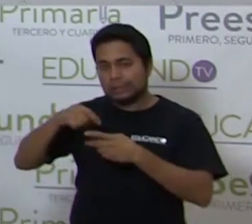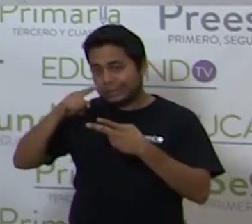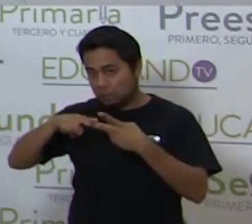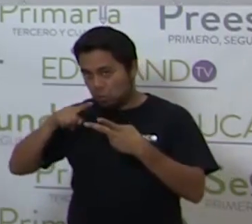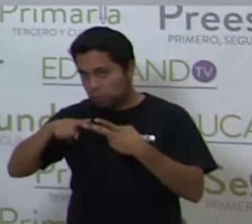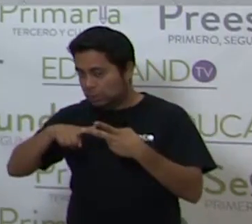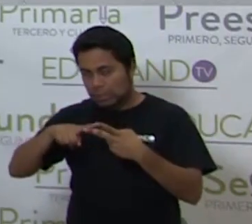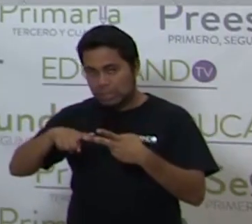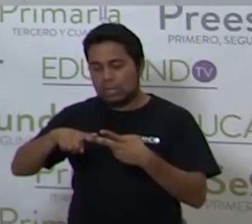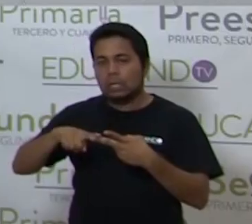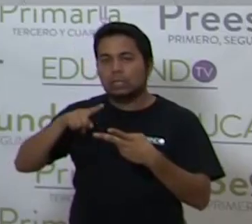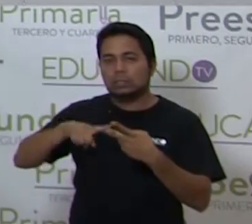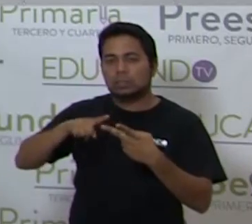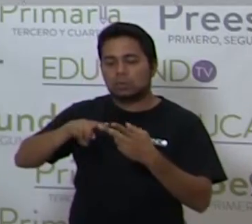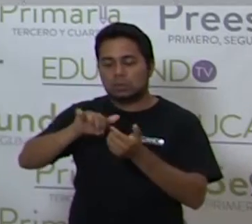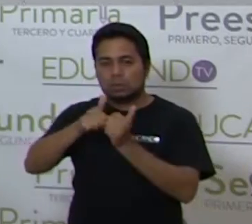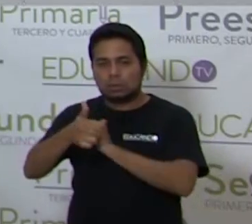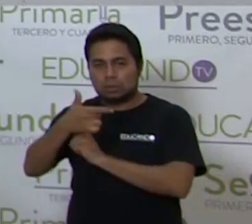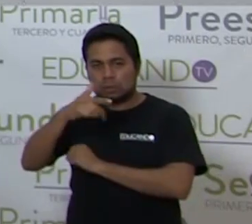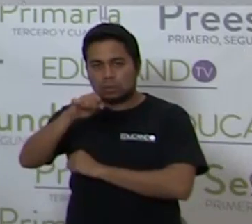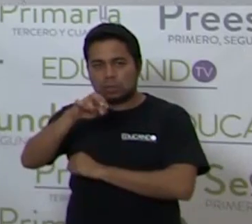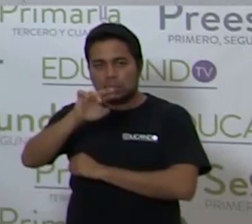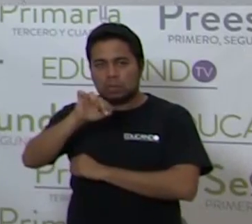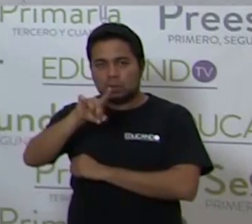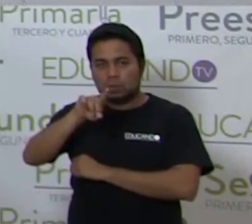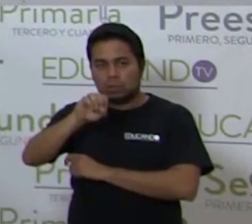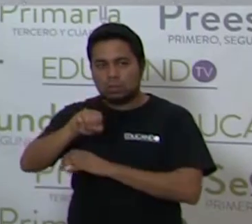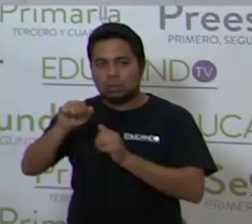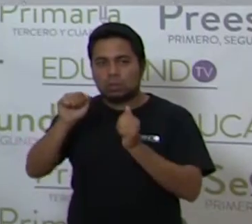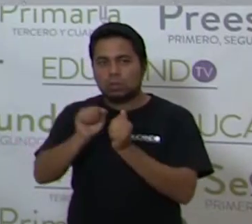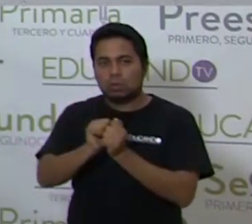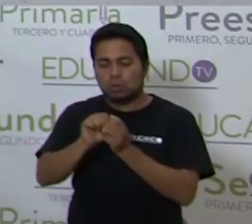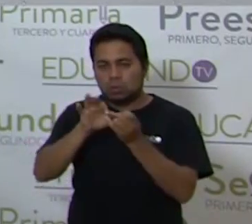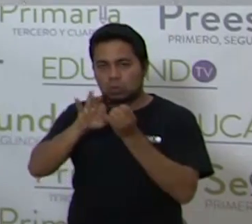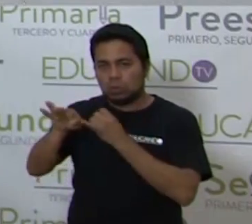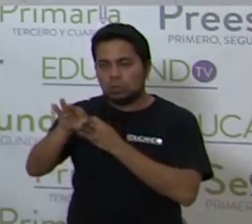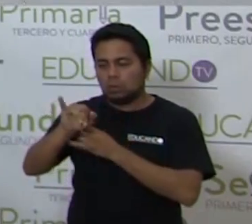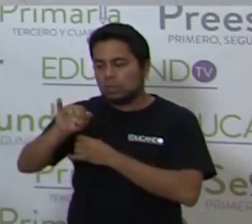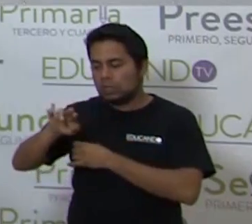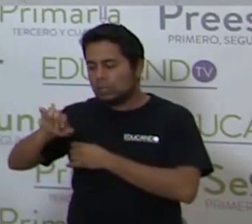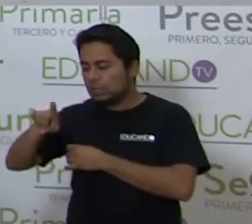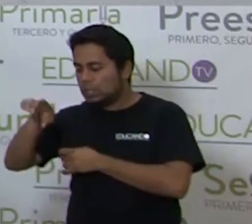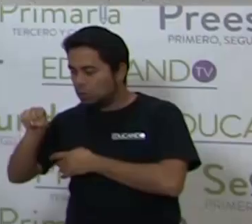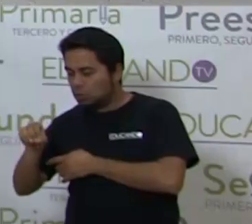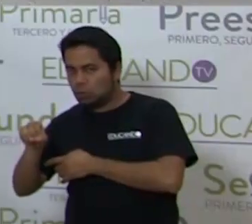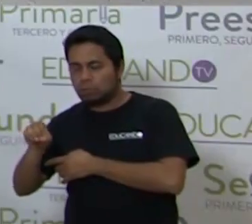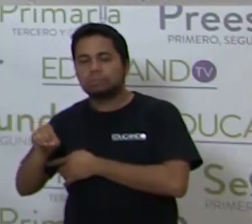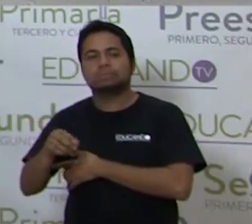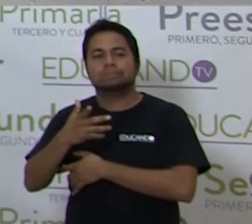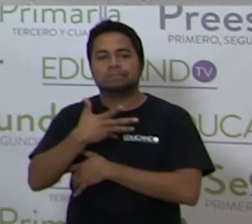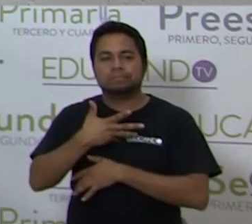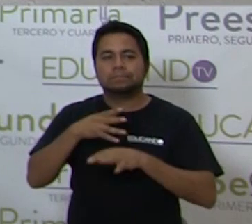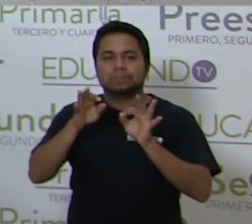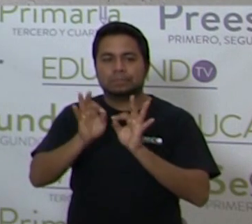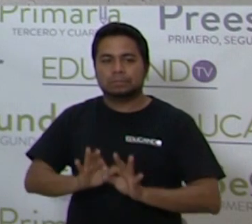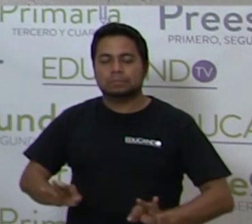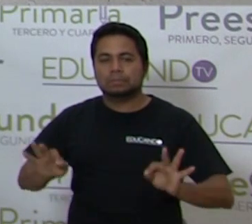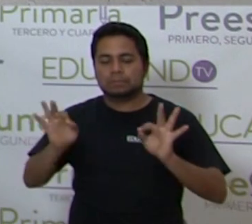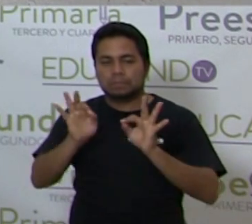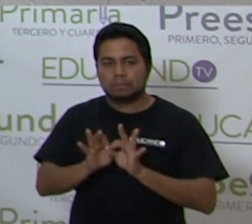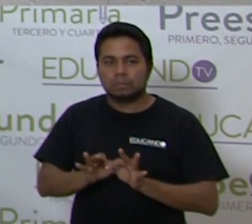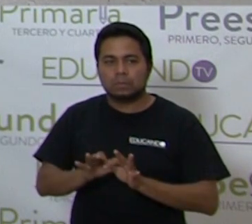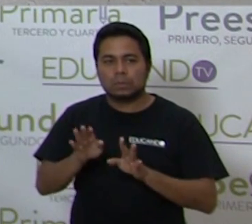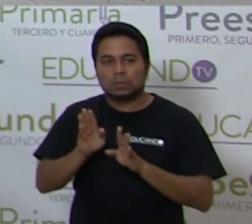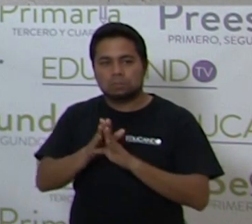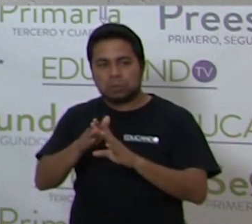conjugación, perdón, el gerundio con terminación yendo? ¿Sale? Es muy importante que tú puedas definir en cada